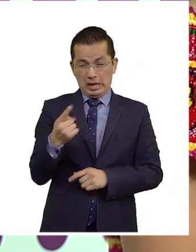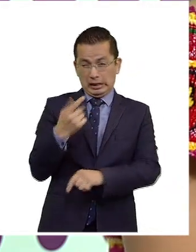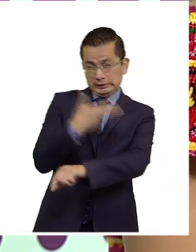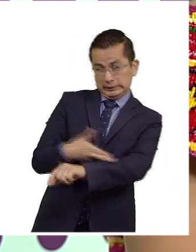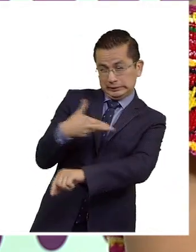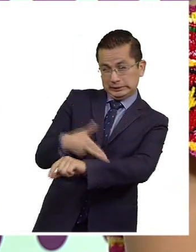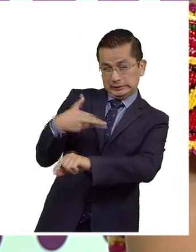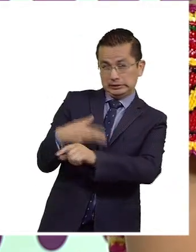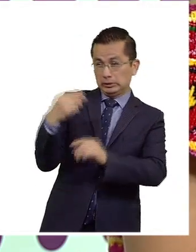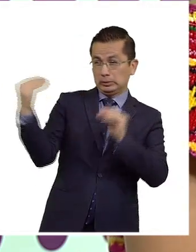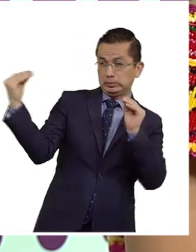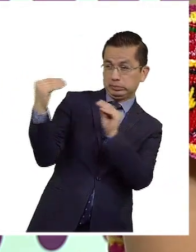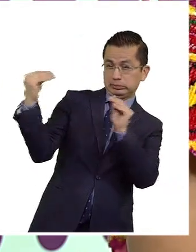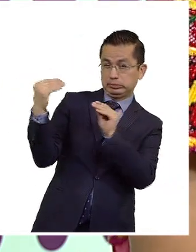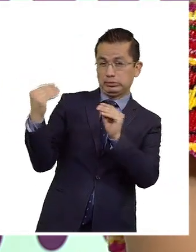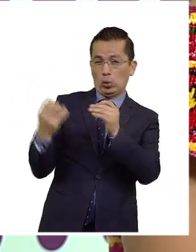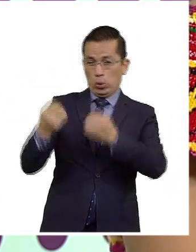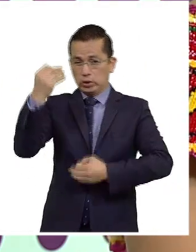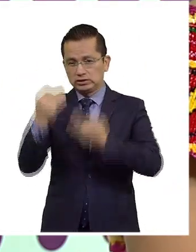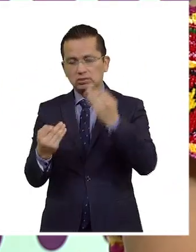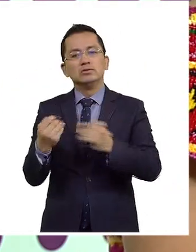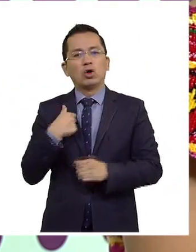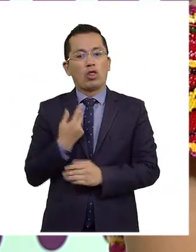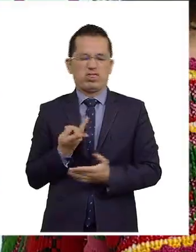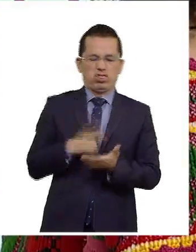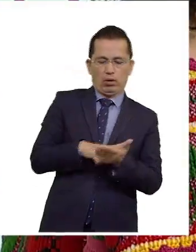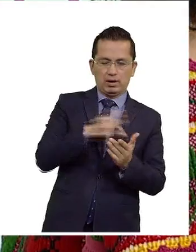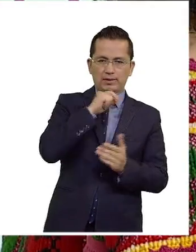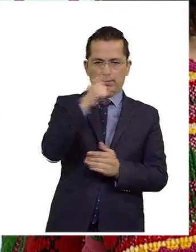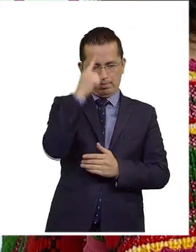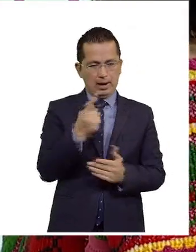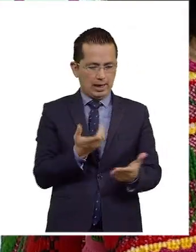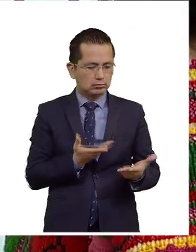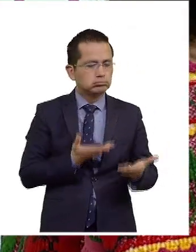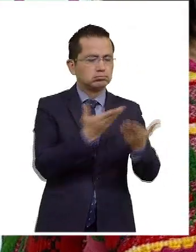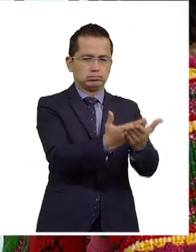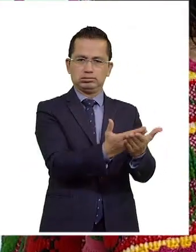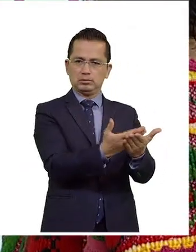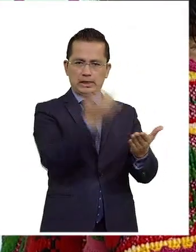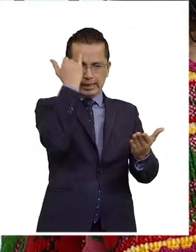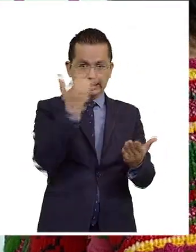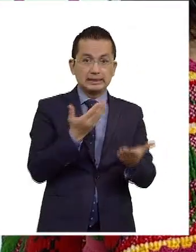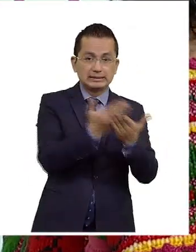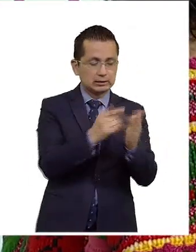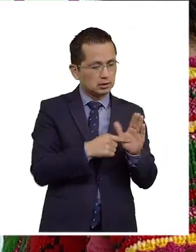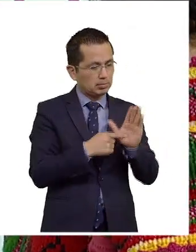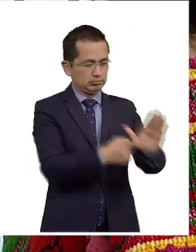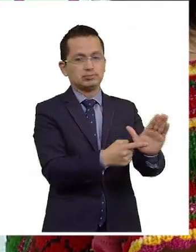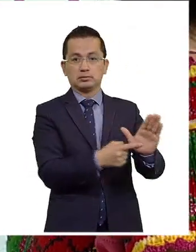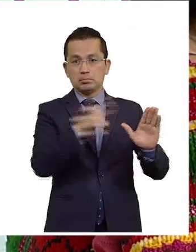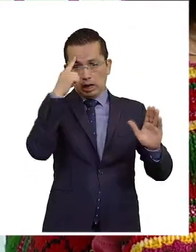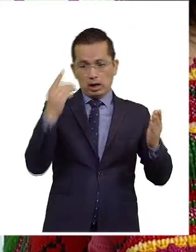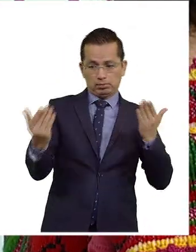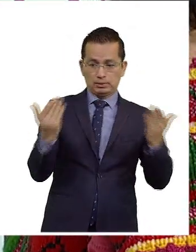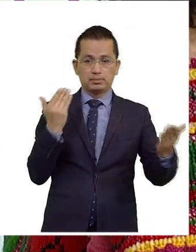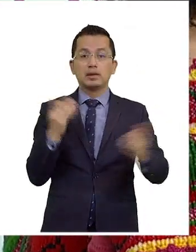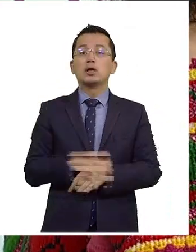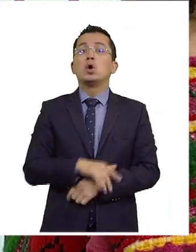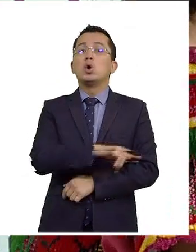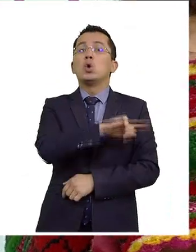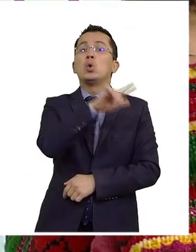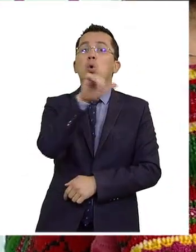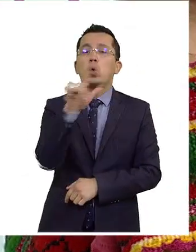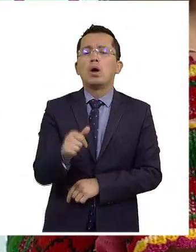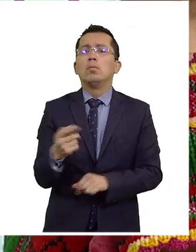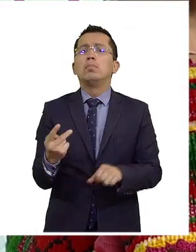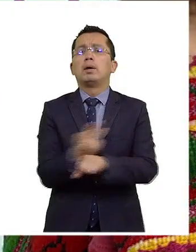para presentarse en el Parlamento de Mujeres, que era un ejercicio de participación ciudadana, en el amparo de mi hijo. La respuesta es que